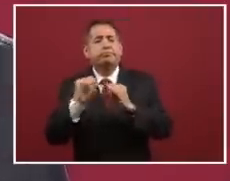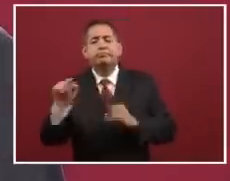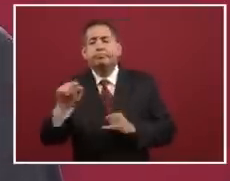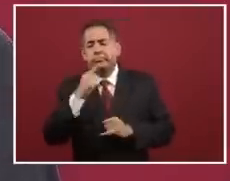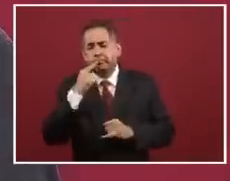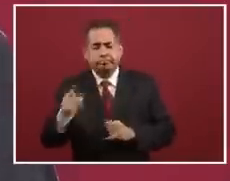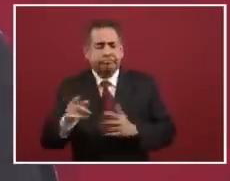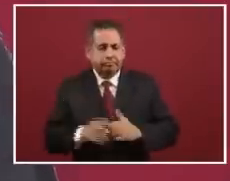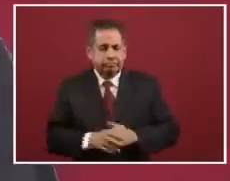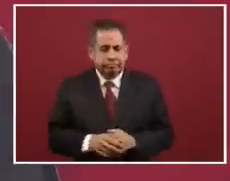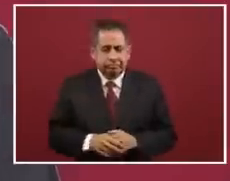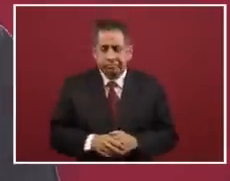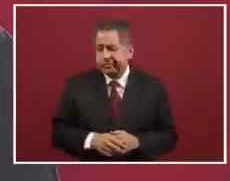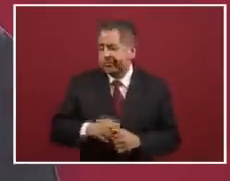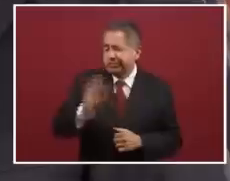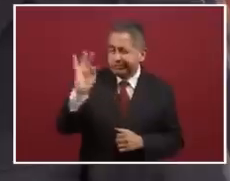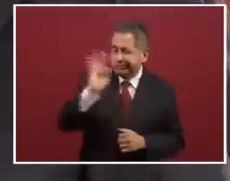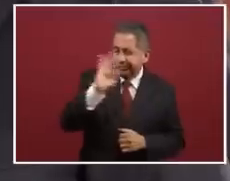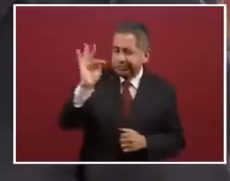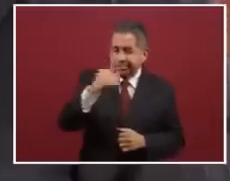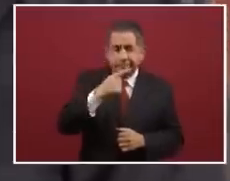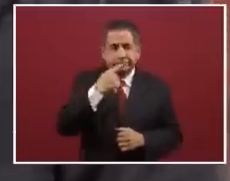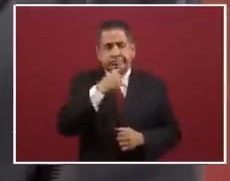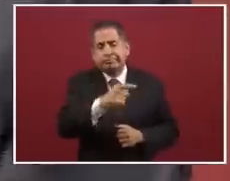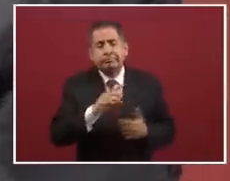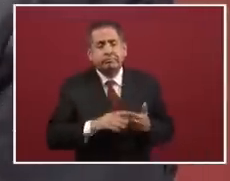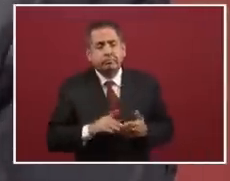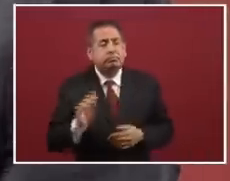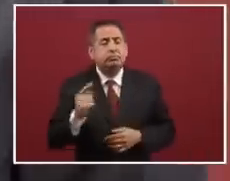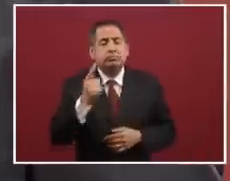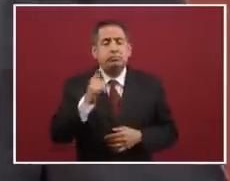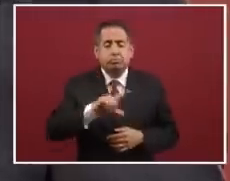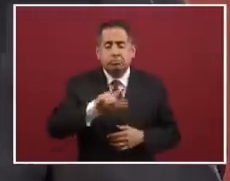más que lograrían serían demorar